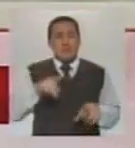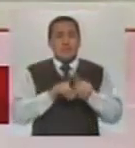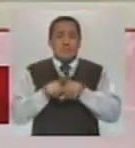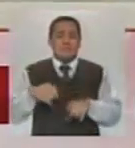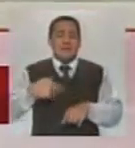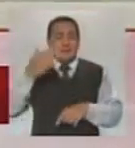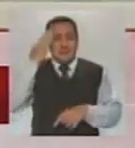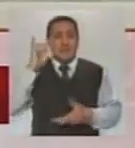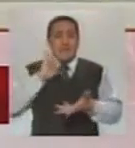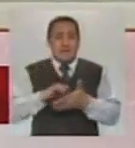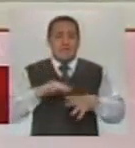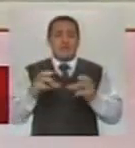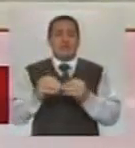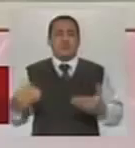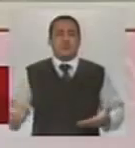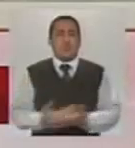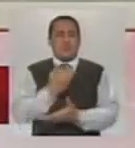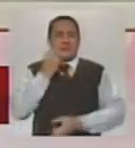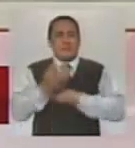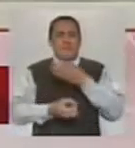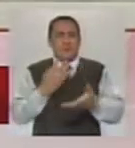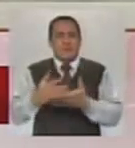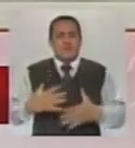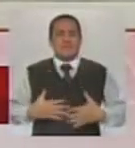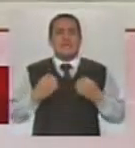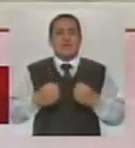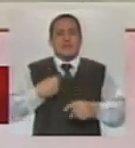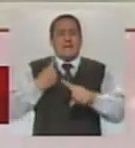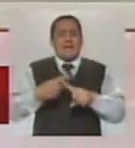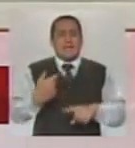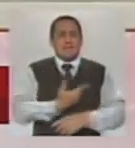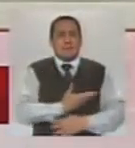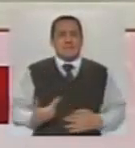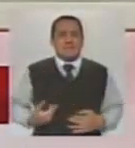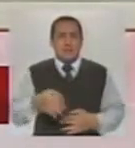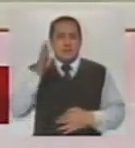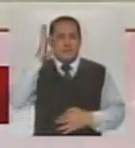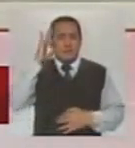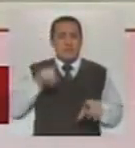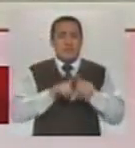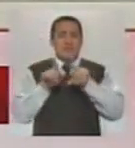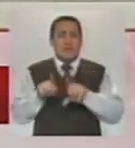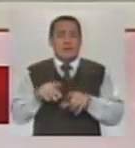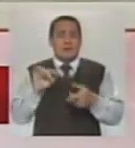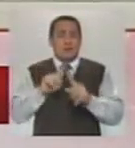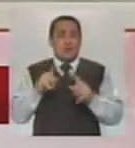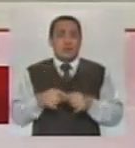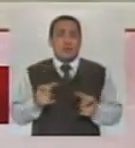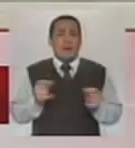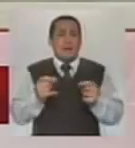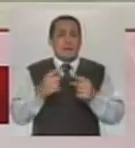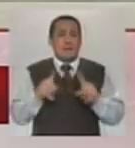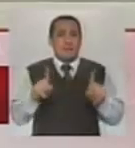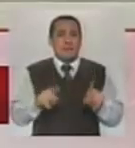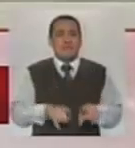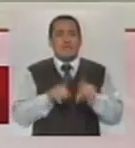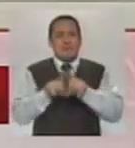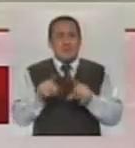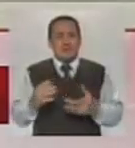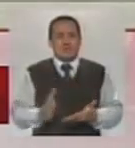en cuenta estos nuevos acontecimientos en la salud del expresidente detenido de la Iroe? Sobre todo, no es un cáncer terminal, pero es